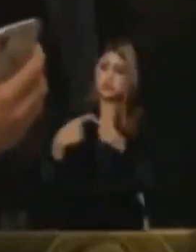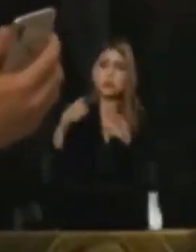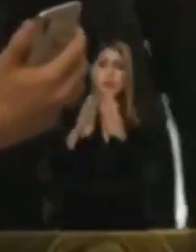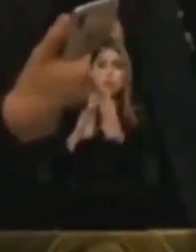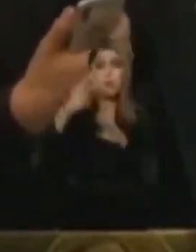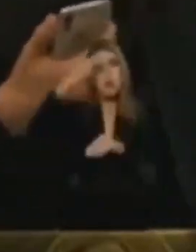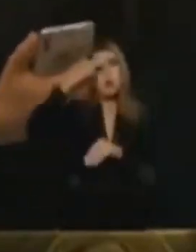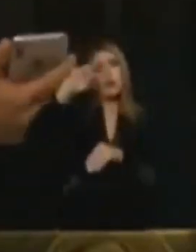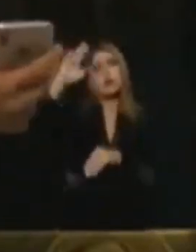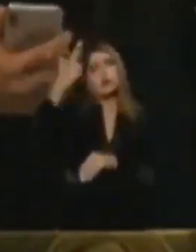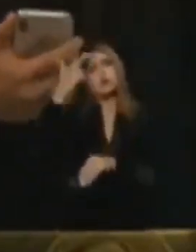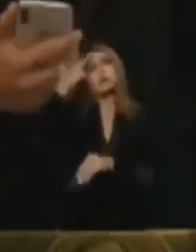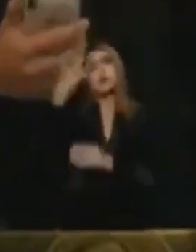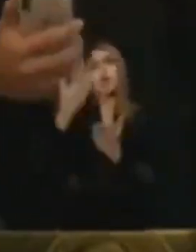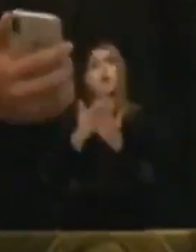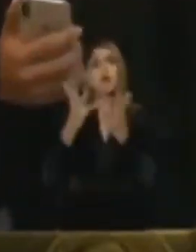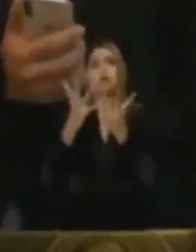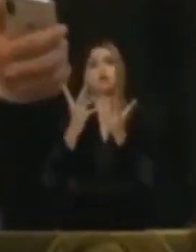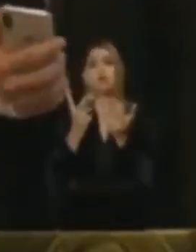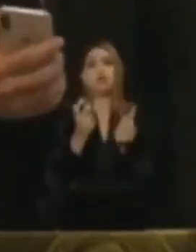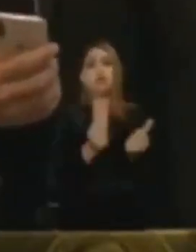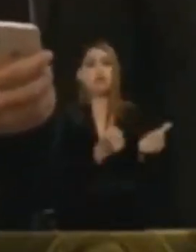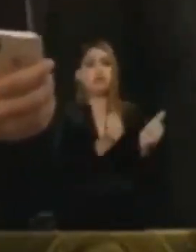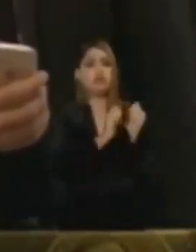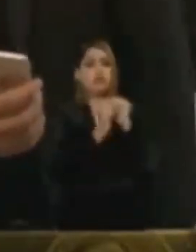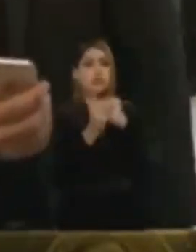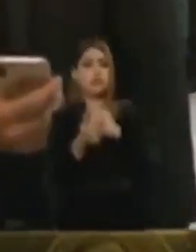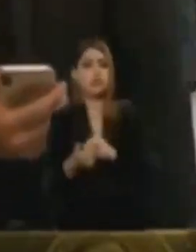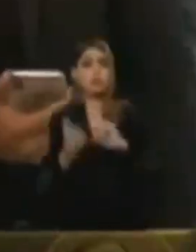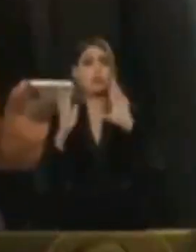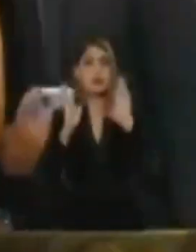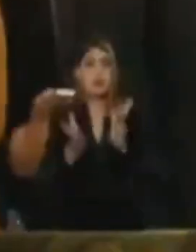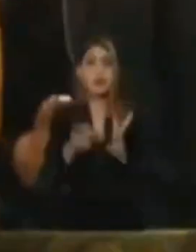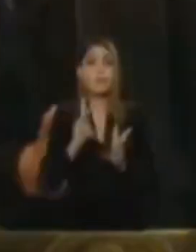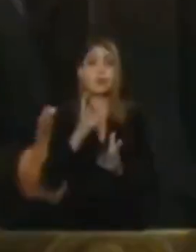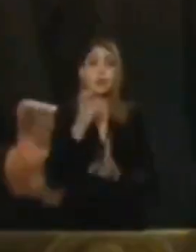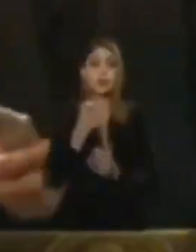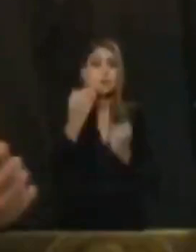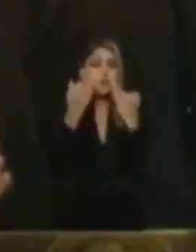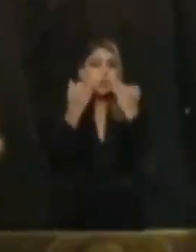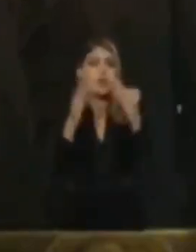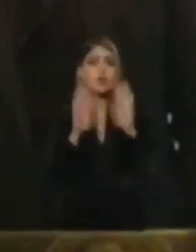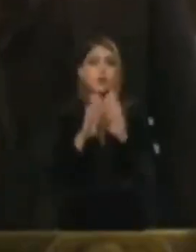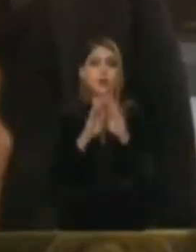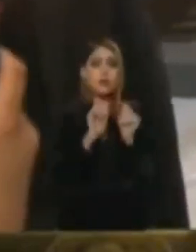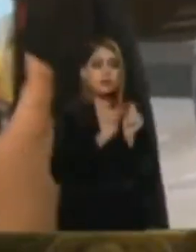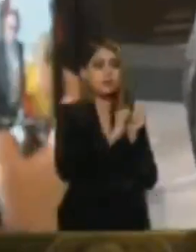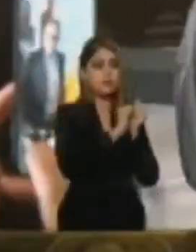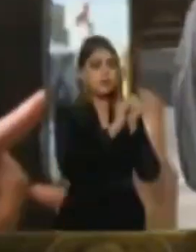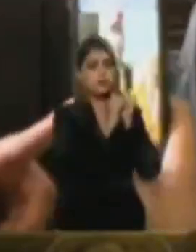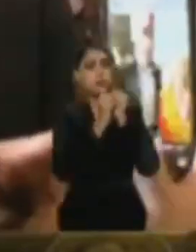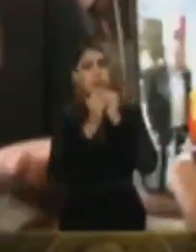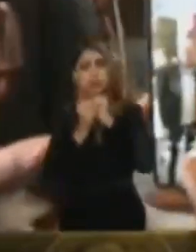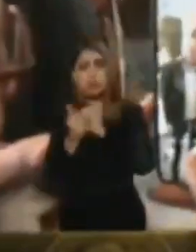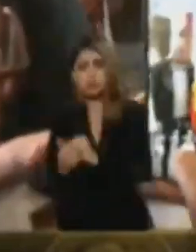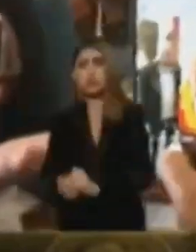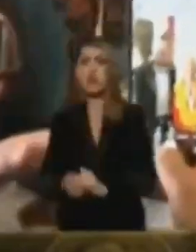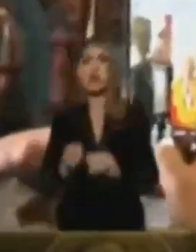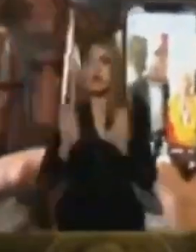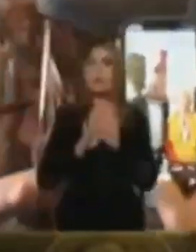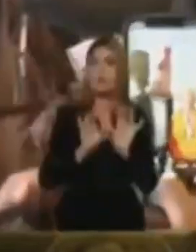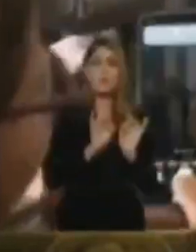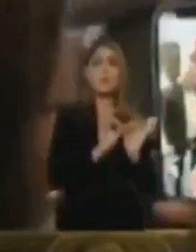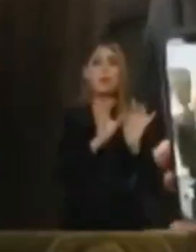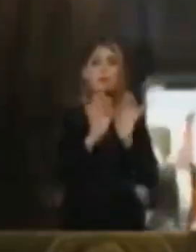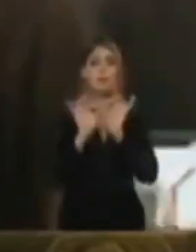de un México que ya no existe, pero que ha visto cómo se ha ido transformando, cómo se han dado acontecimientos